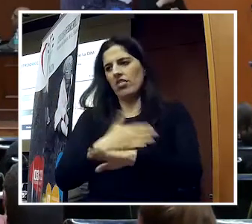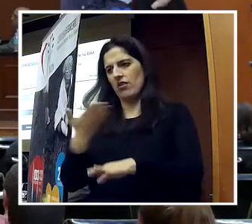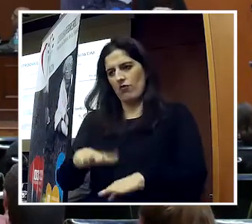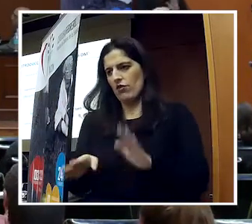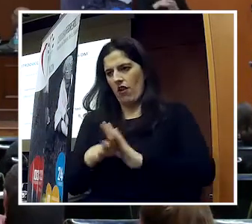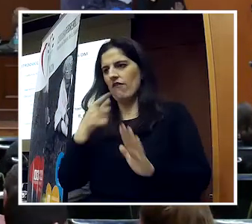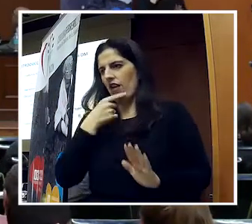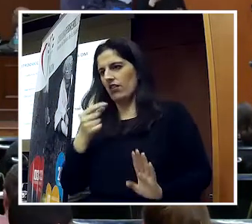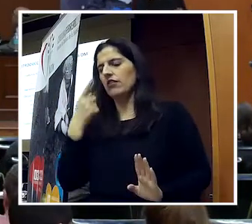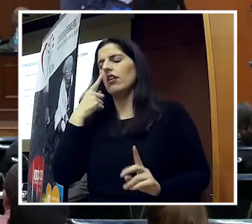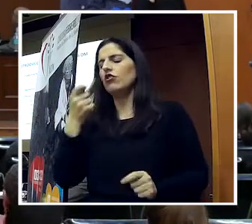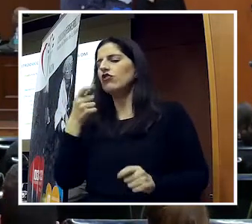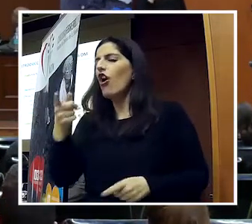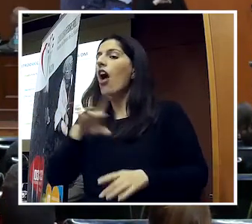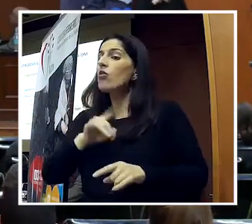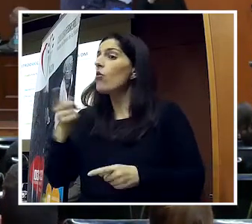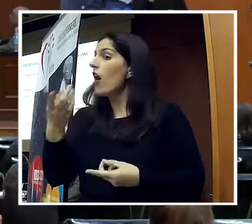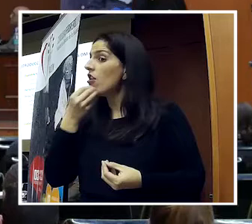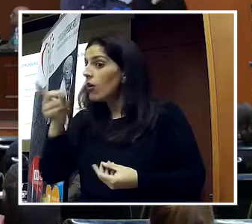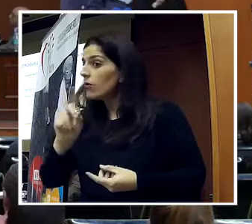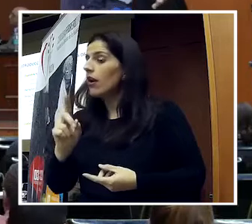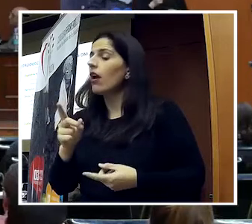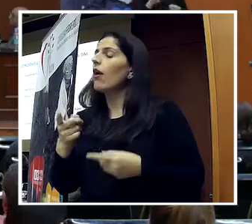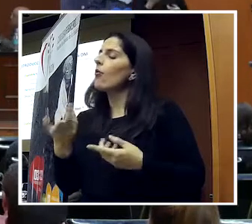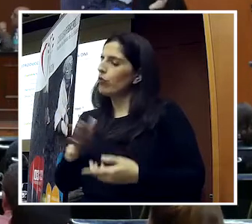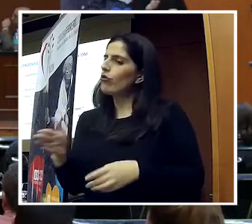esa es la importancia que tiene talleres o jornadas como esta.